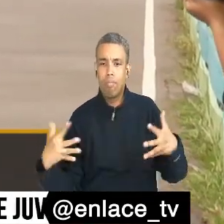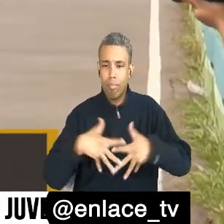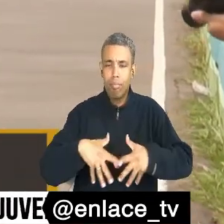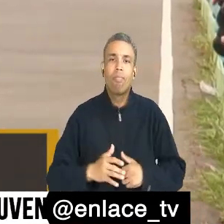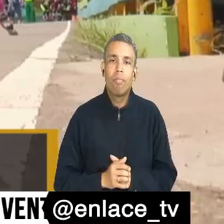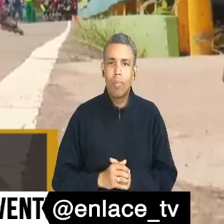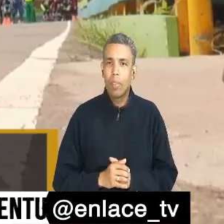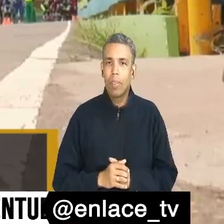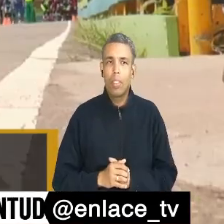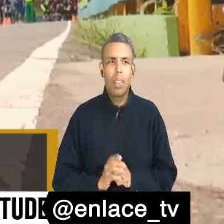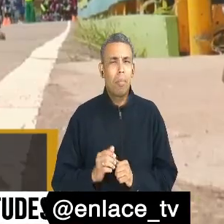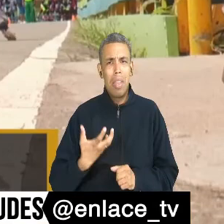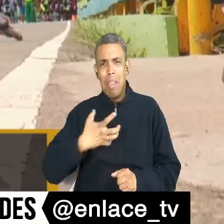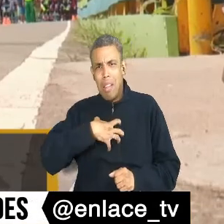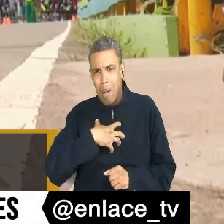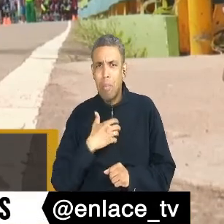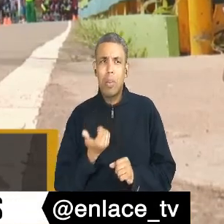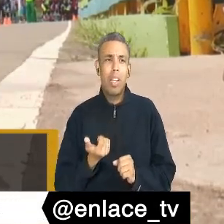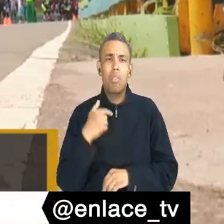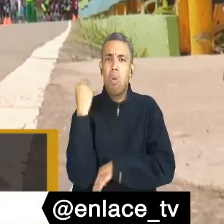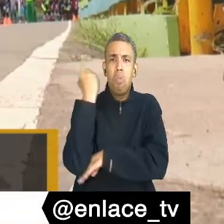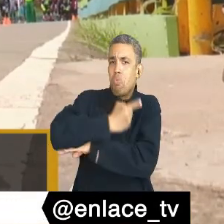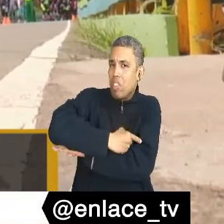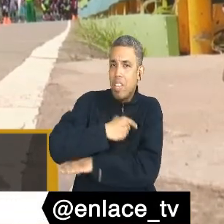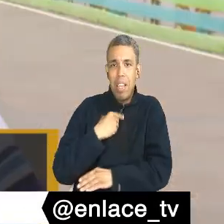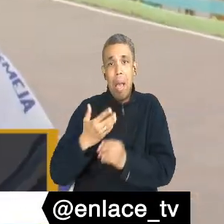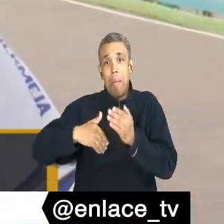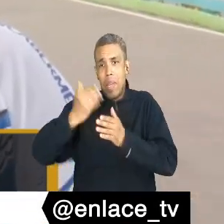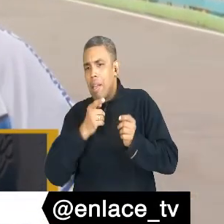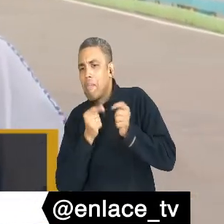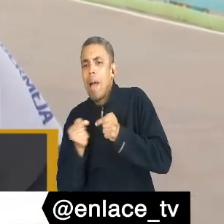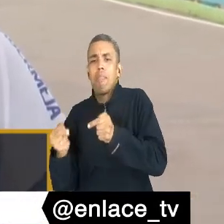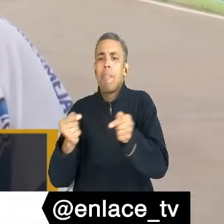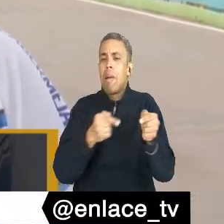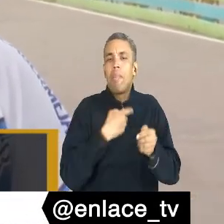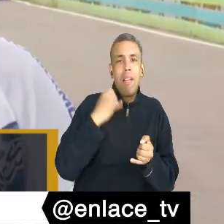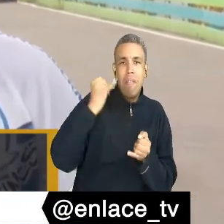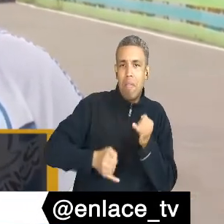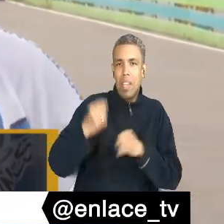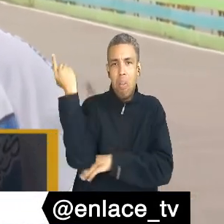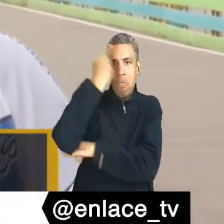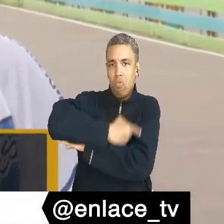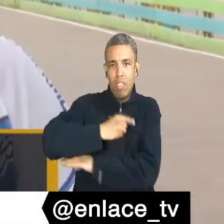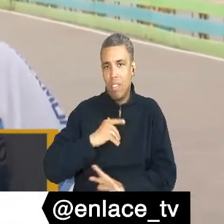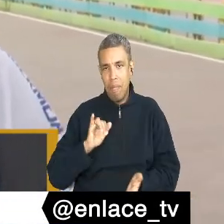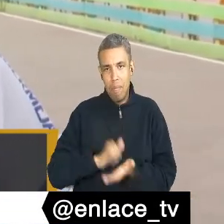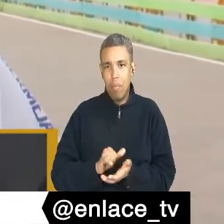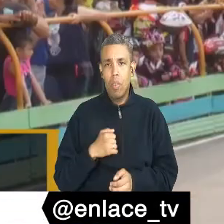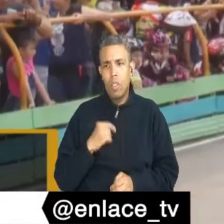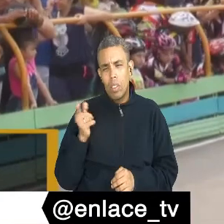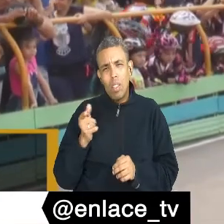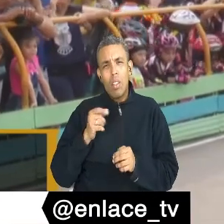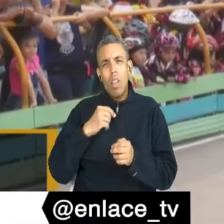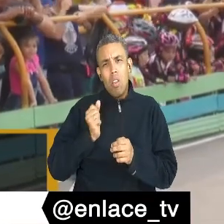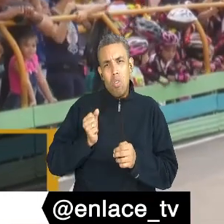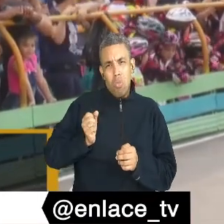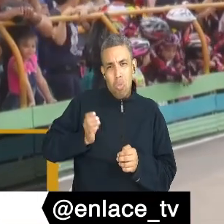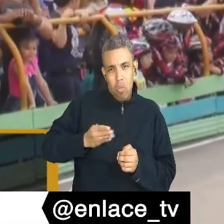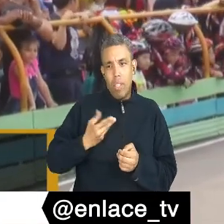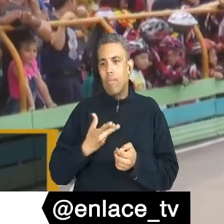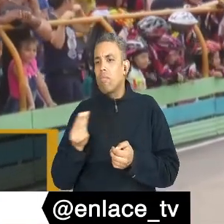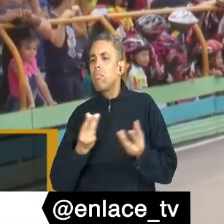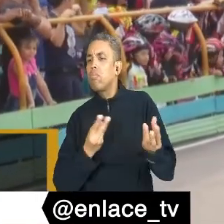relámpago también asistieron equipos de las regiones más cercanas. Nos llegaron todos los clubes locales de Barranca Bermeja y